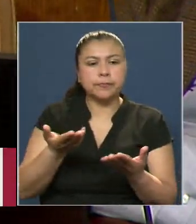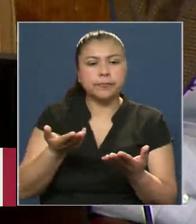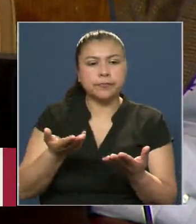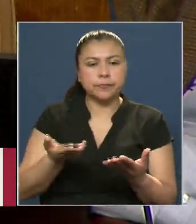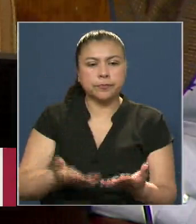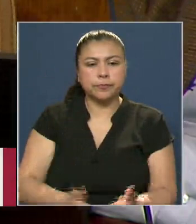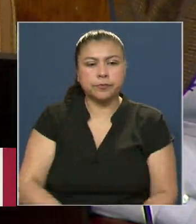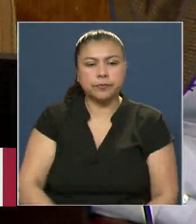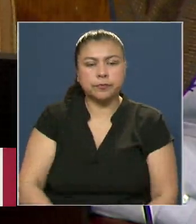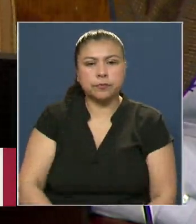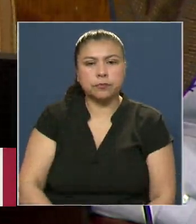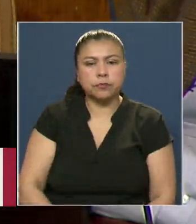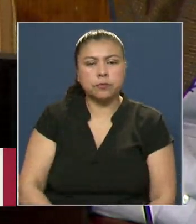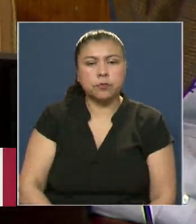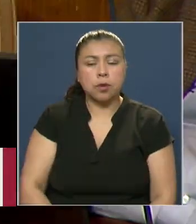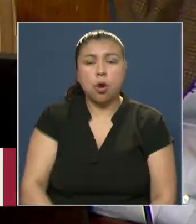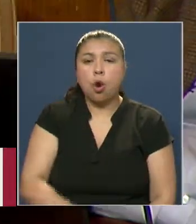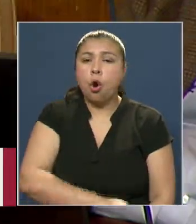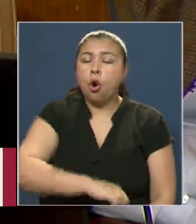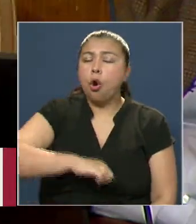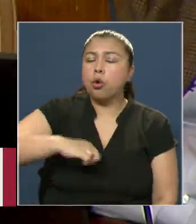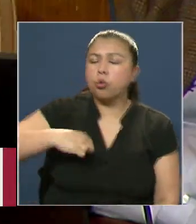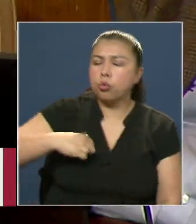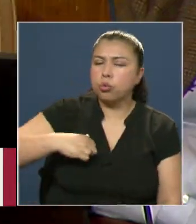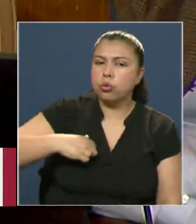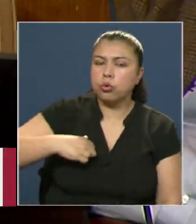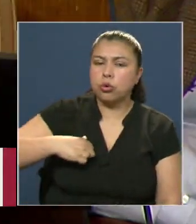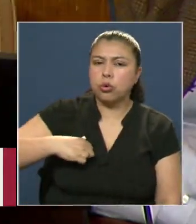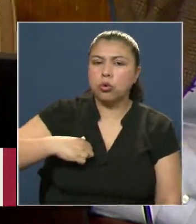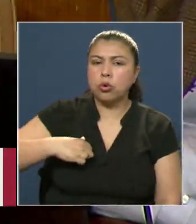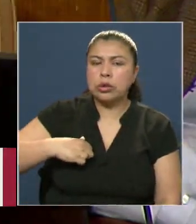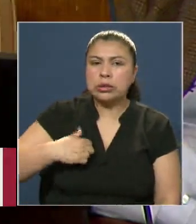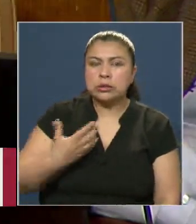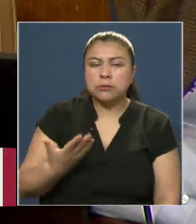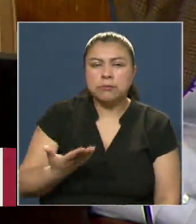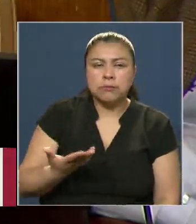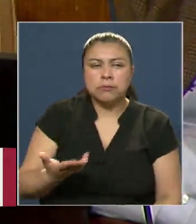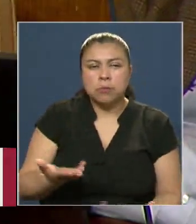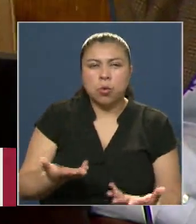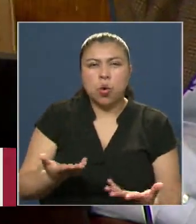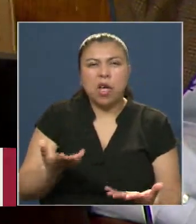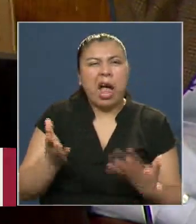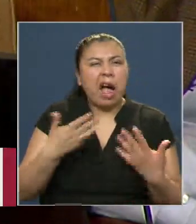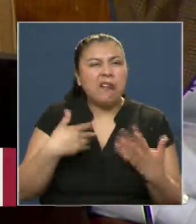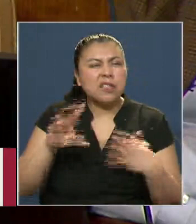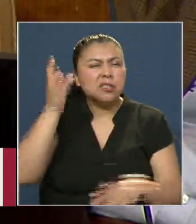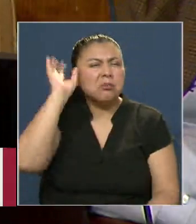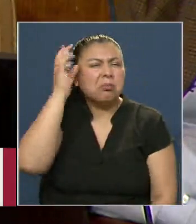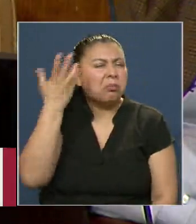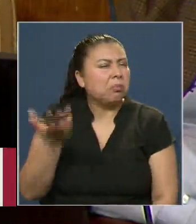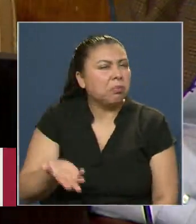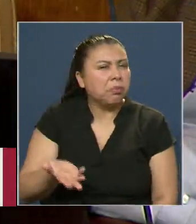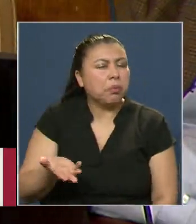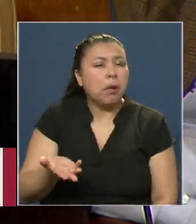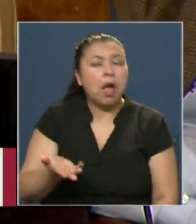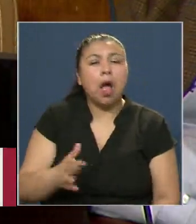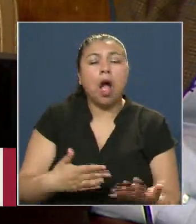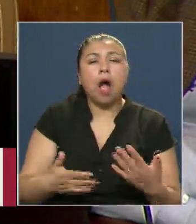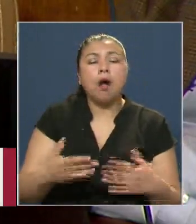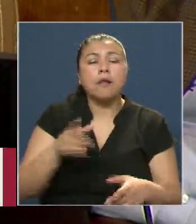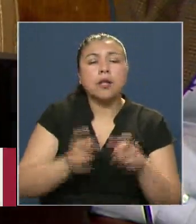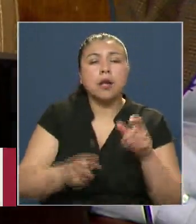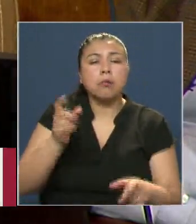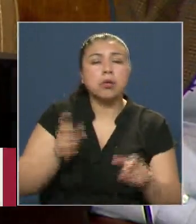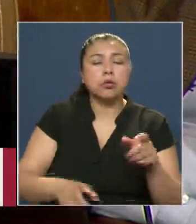de orgullo o de pretensión a veces malentendida, digamos. La mayoría de los